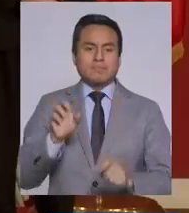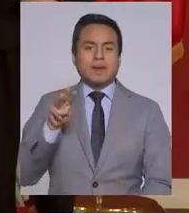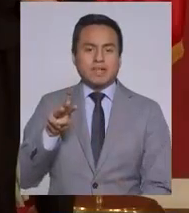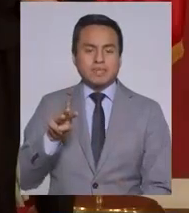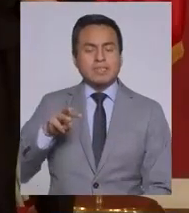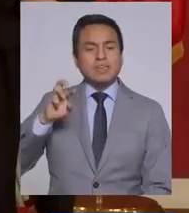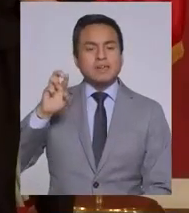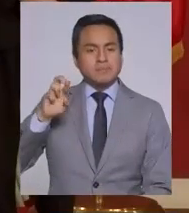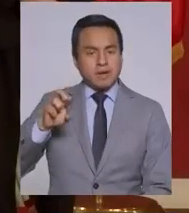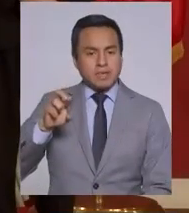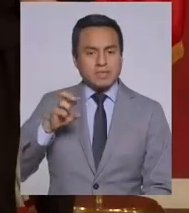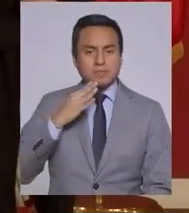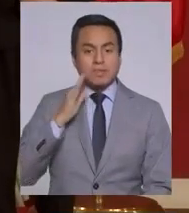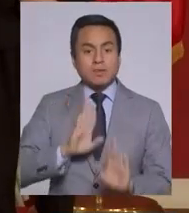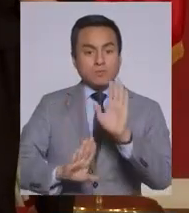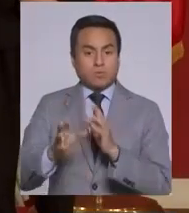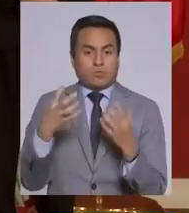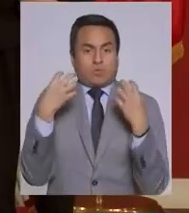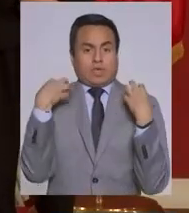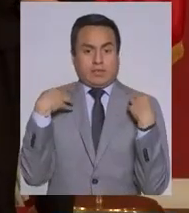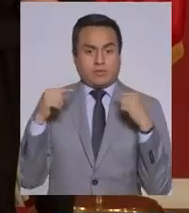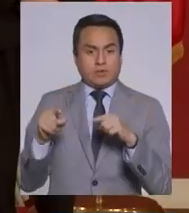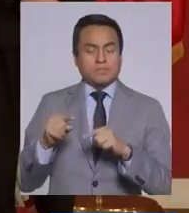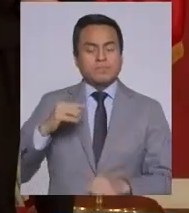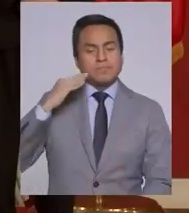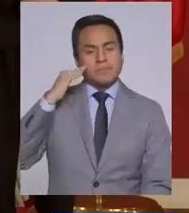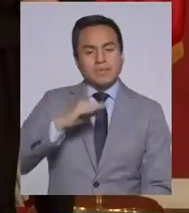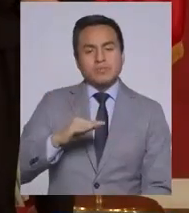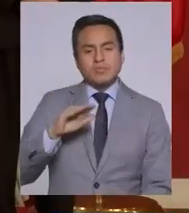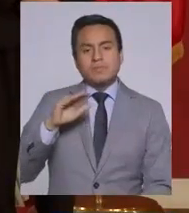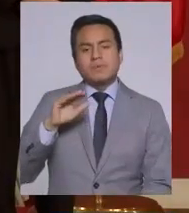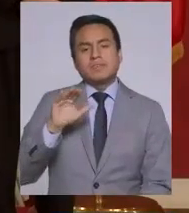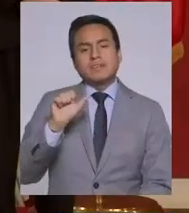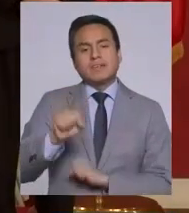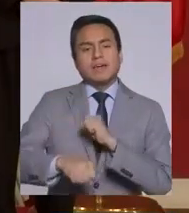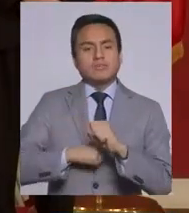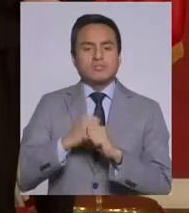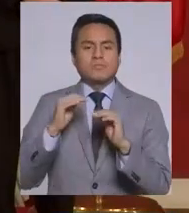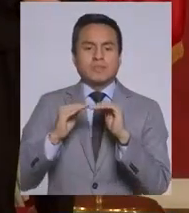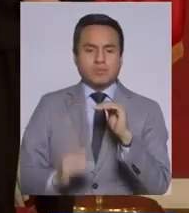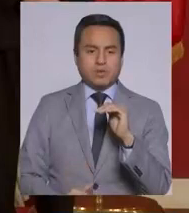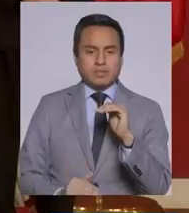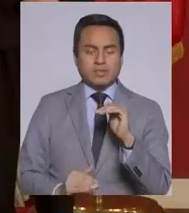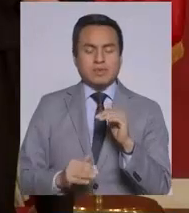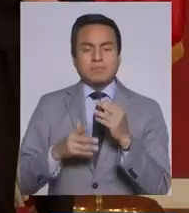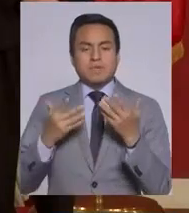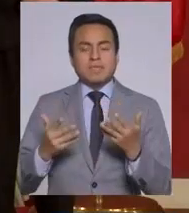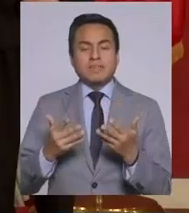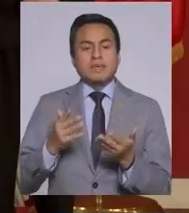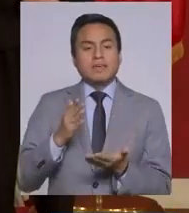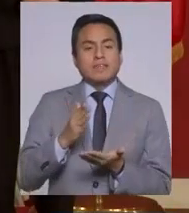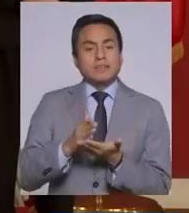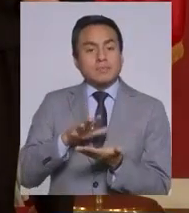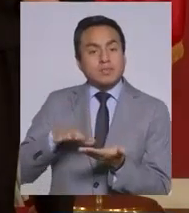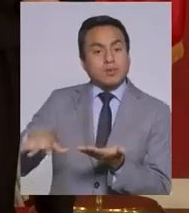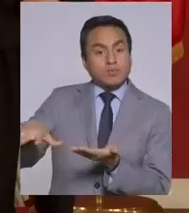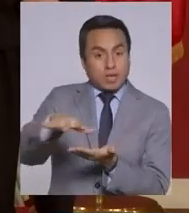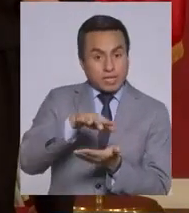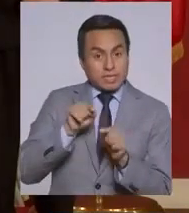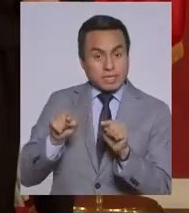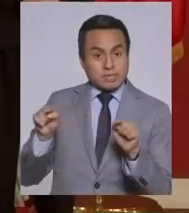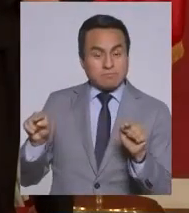los padres y los cuidadores de niños menores de 6 años, mientras los establecimientos